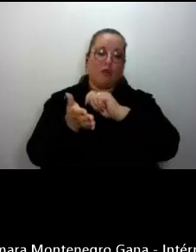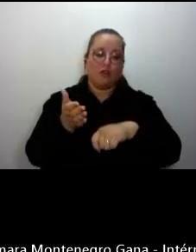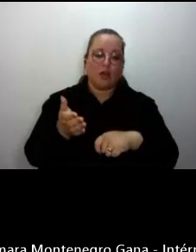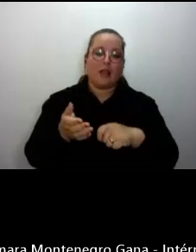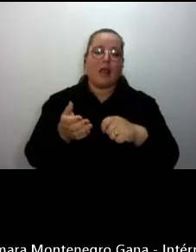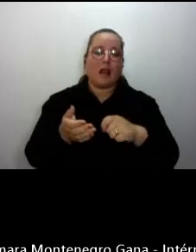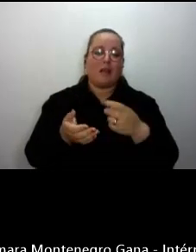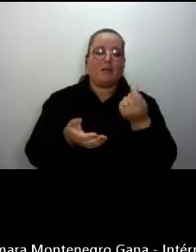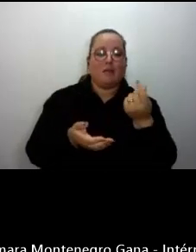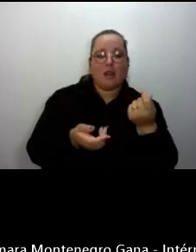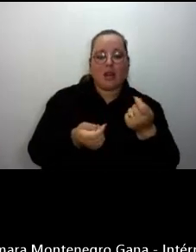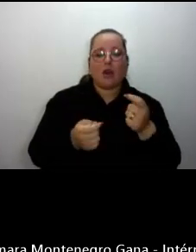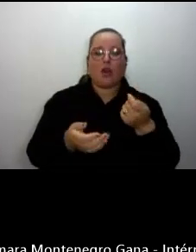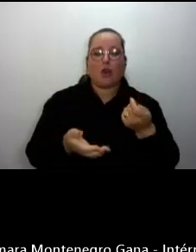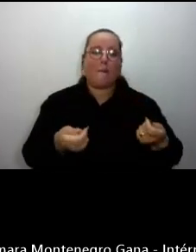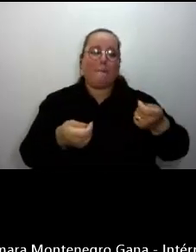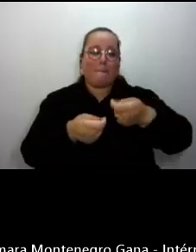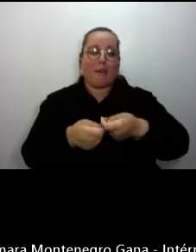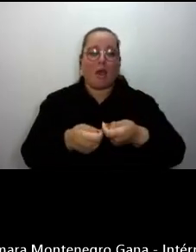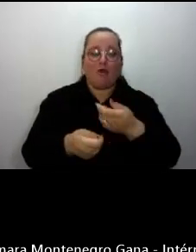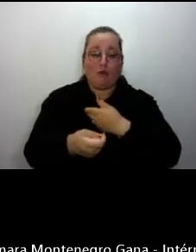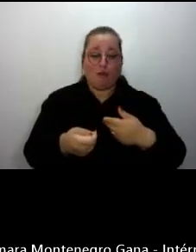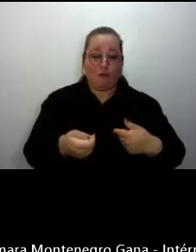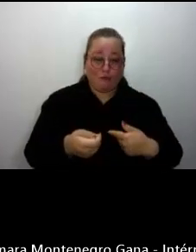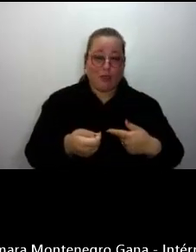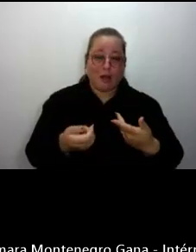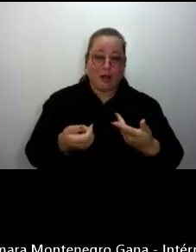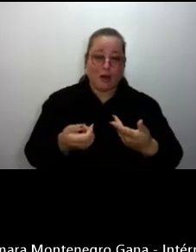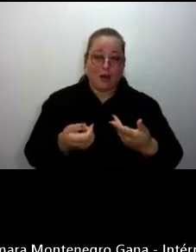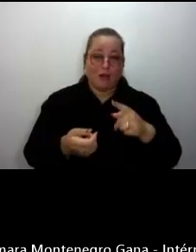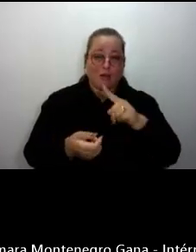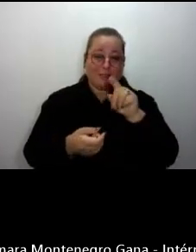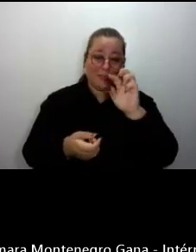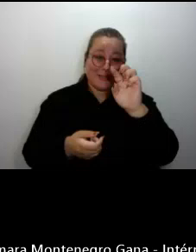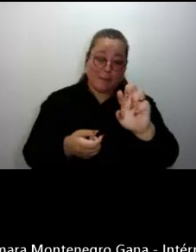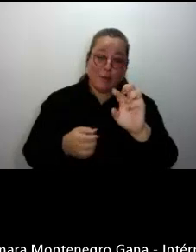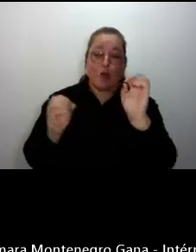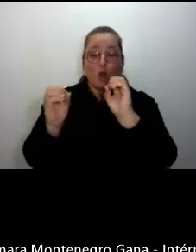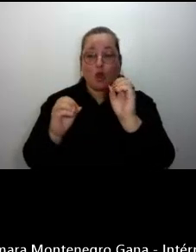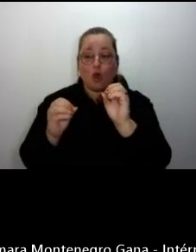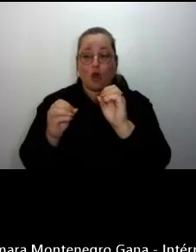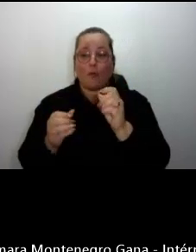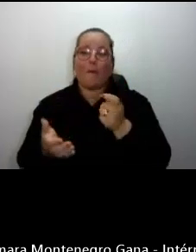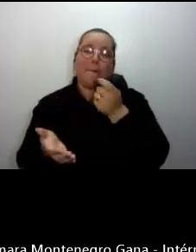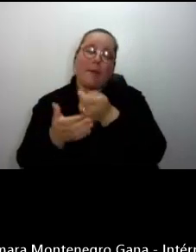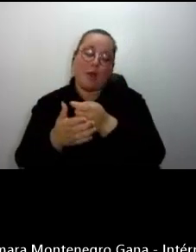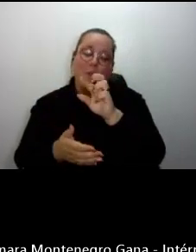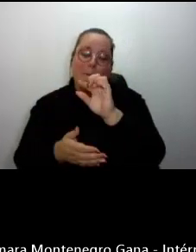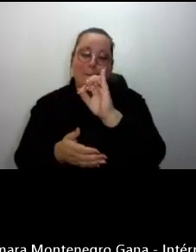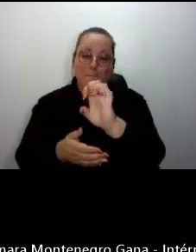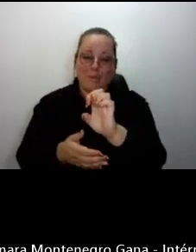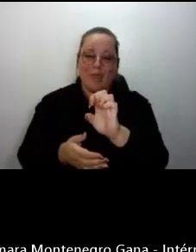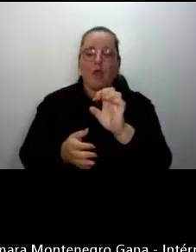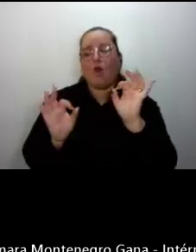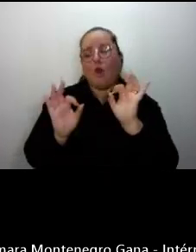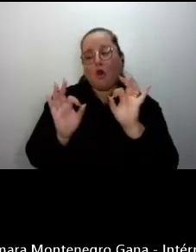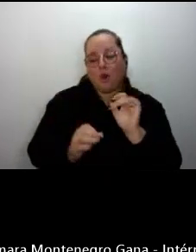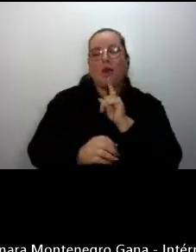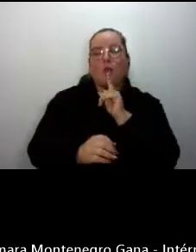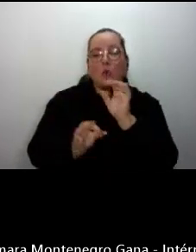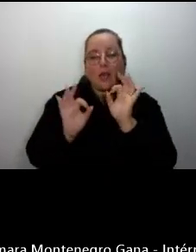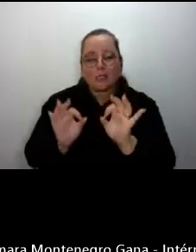asociados a la subvención especial, a la subvención, ¿cierto?, SEP, o la subvención PIE o de educación especial, ¿cierto? Pueden